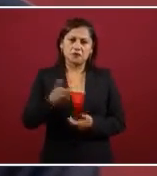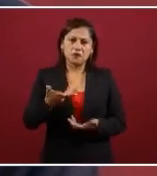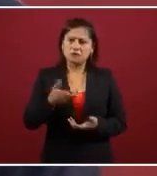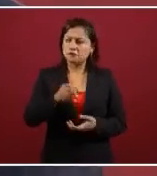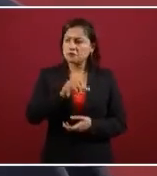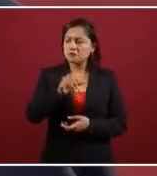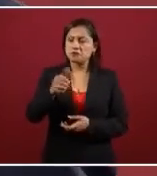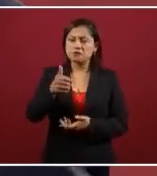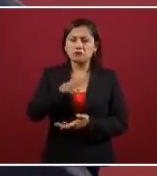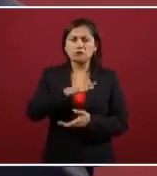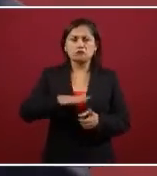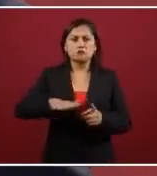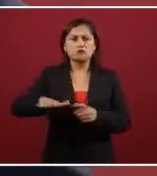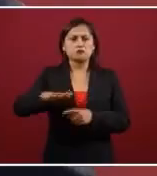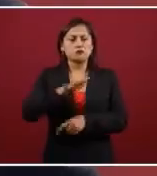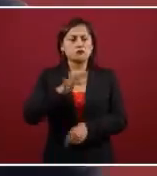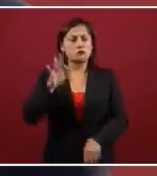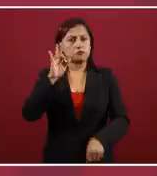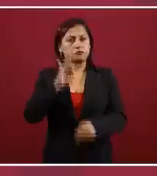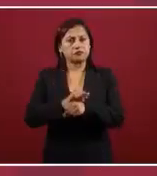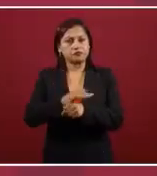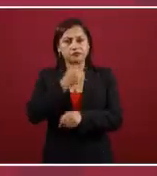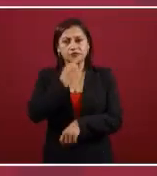Sí, en el campo